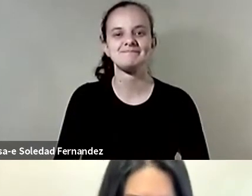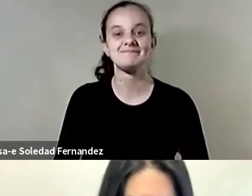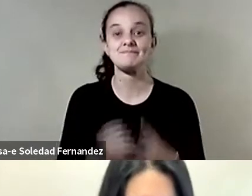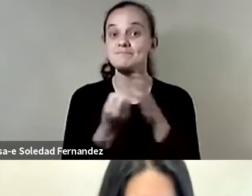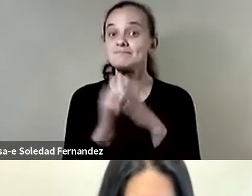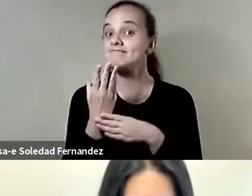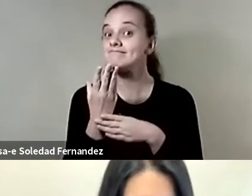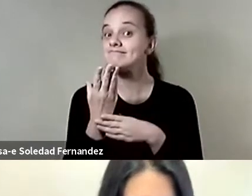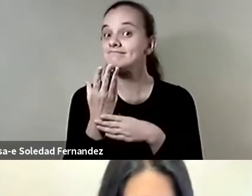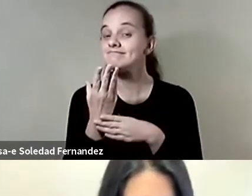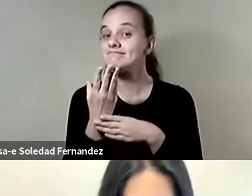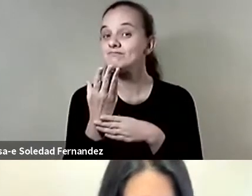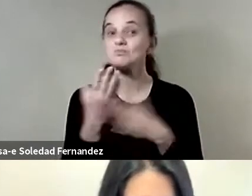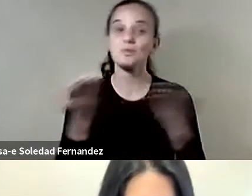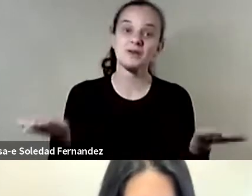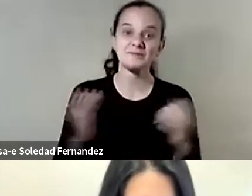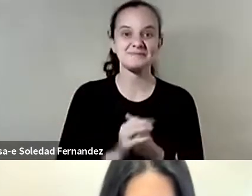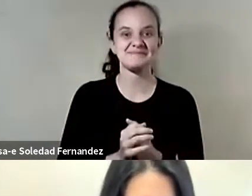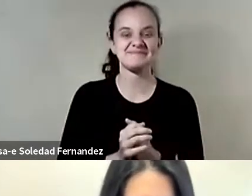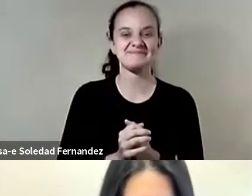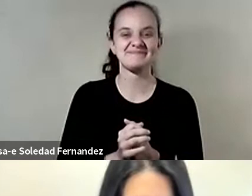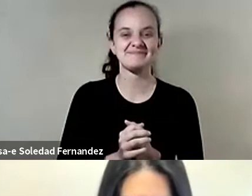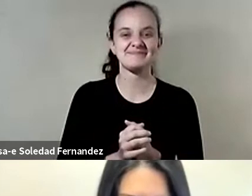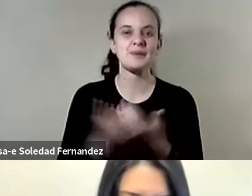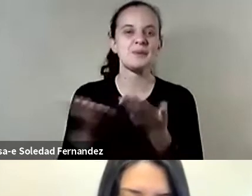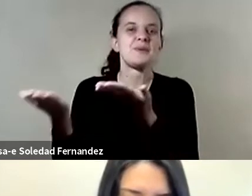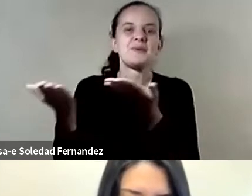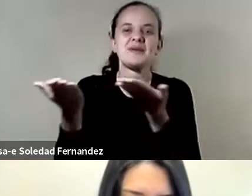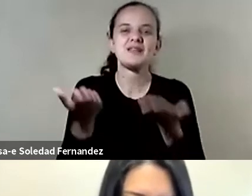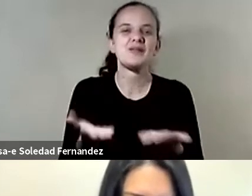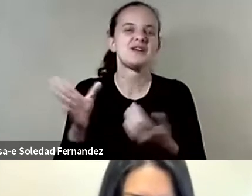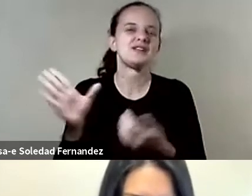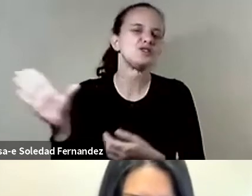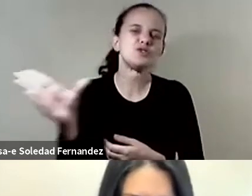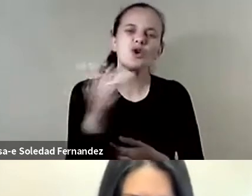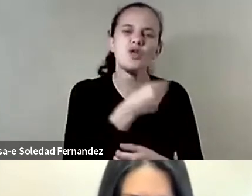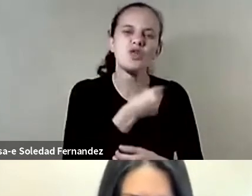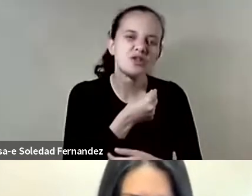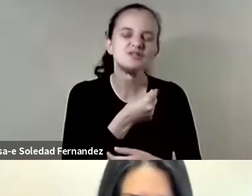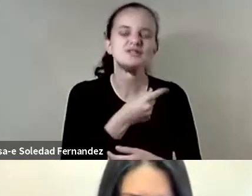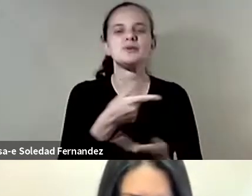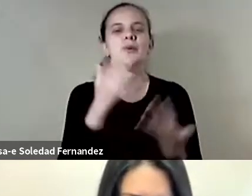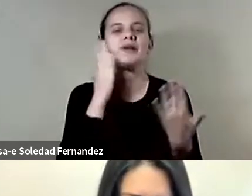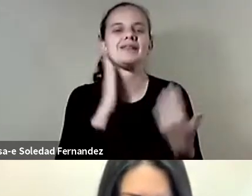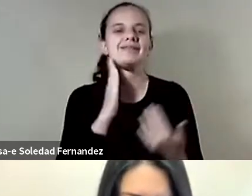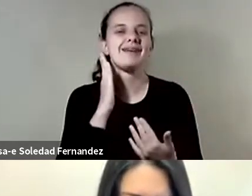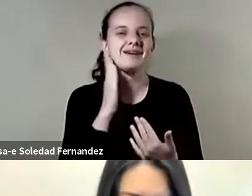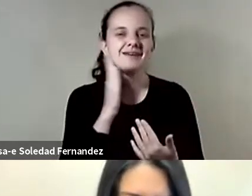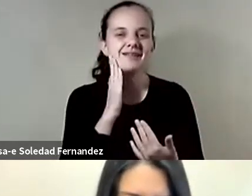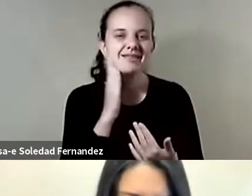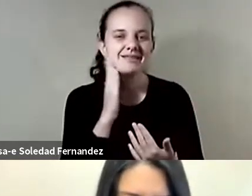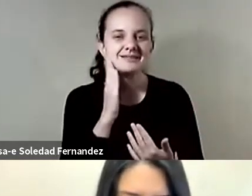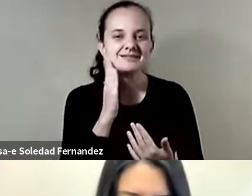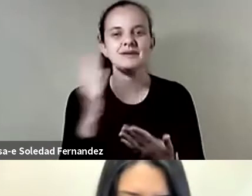¿Comenzamos? Bueno, bienvenidos a todos y a todas. Muy buenas tardes.